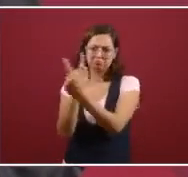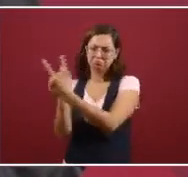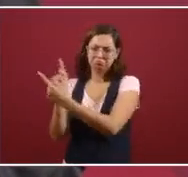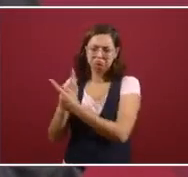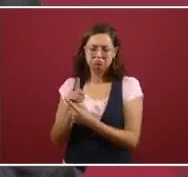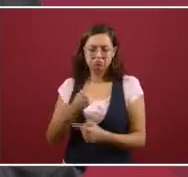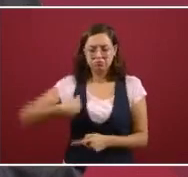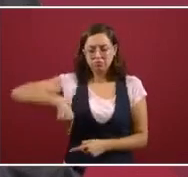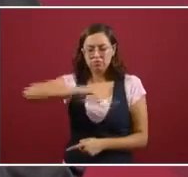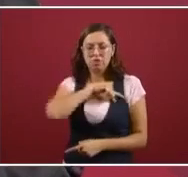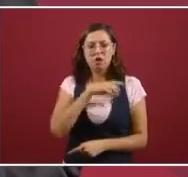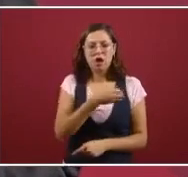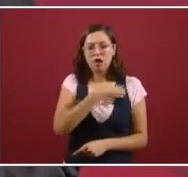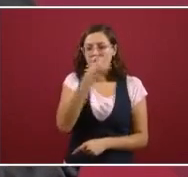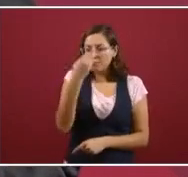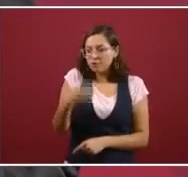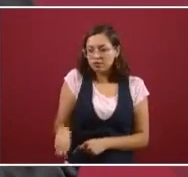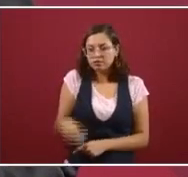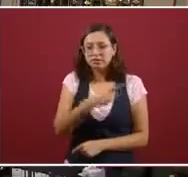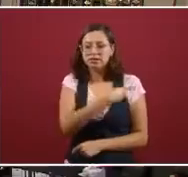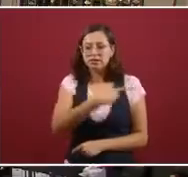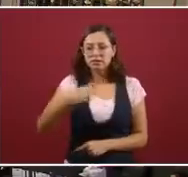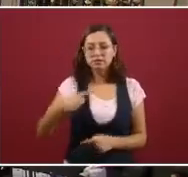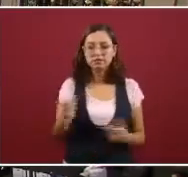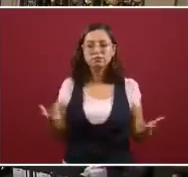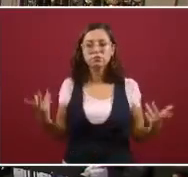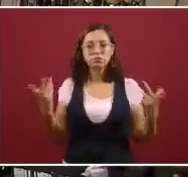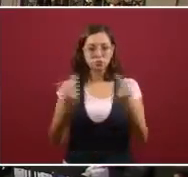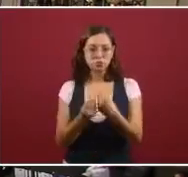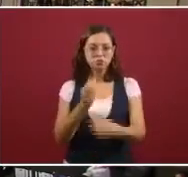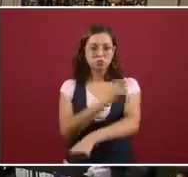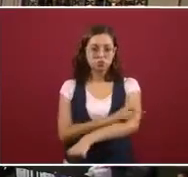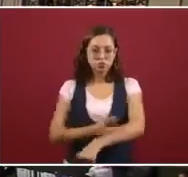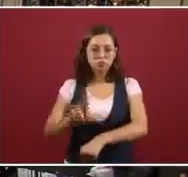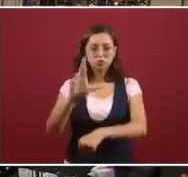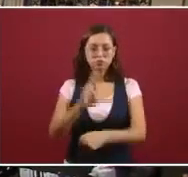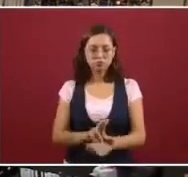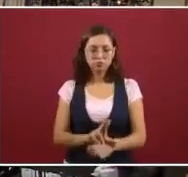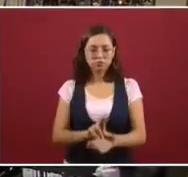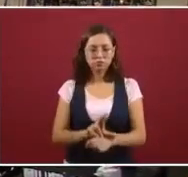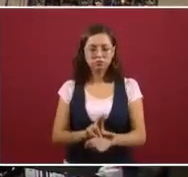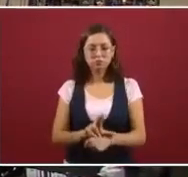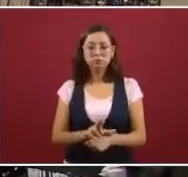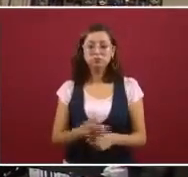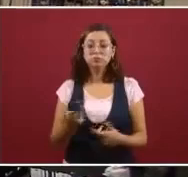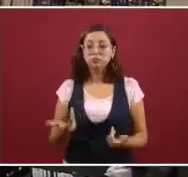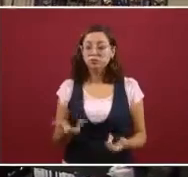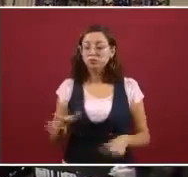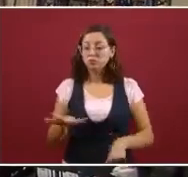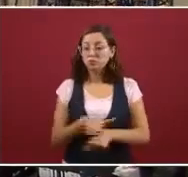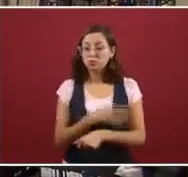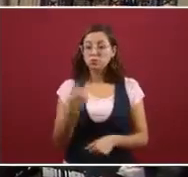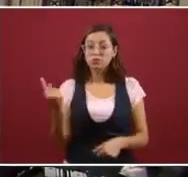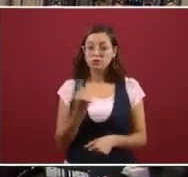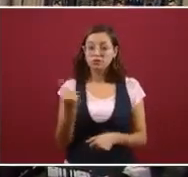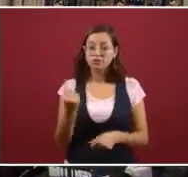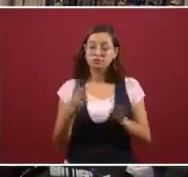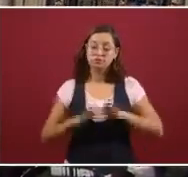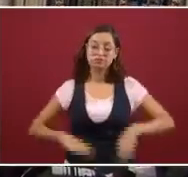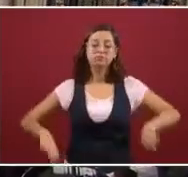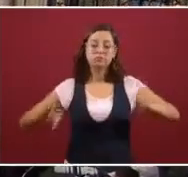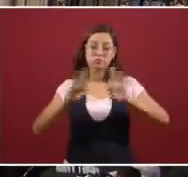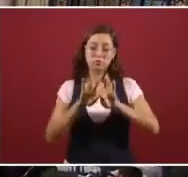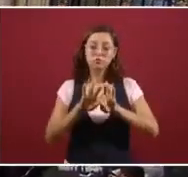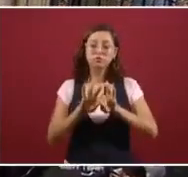obligación trabajar de manera coordinada, más cuando se trata de la seguridad